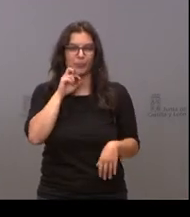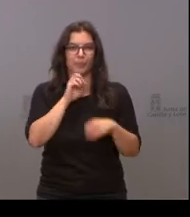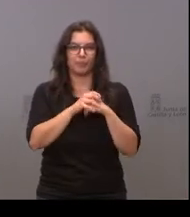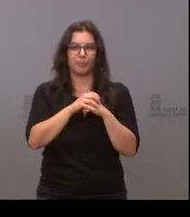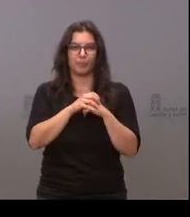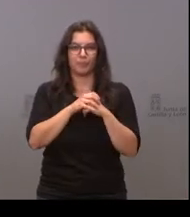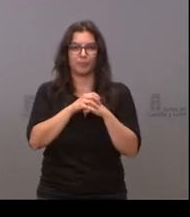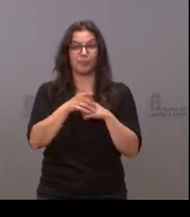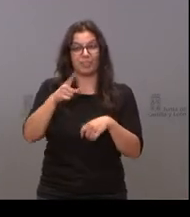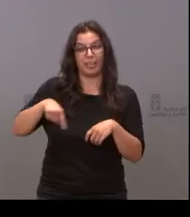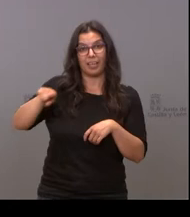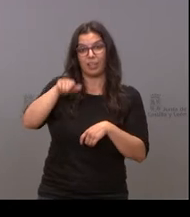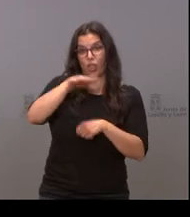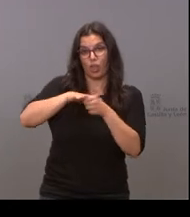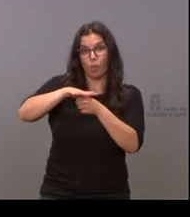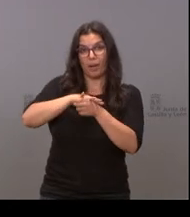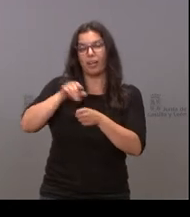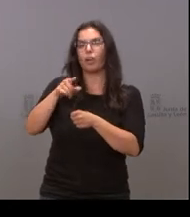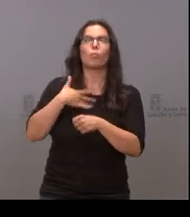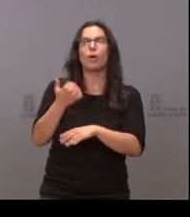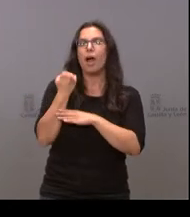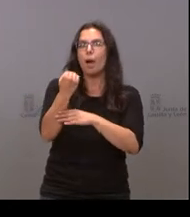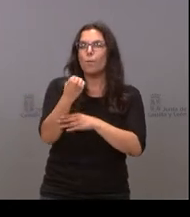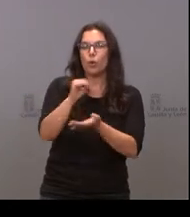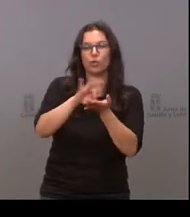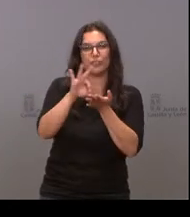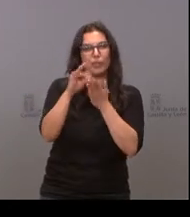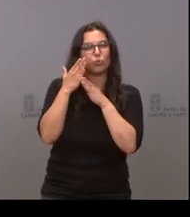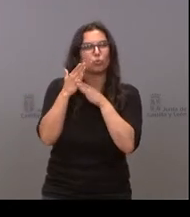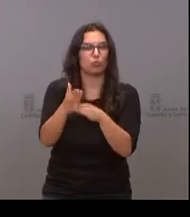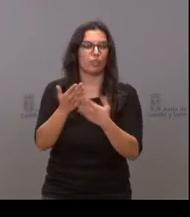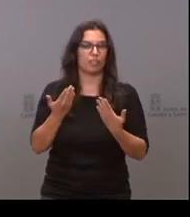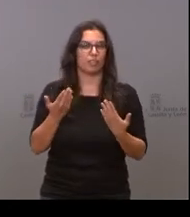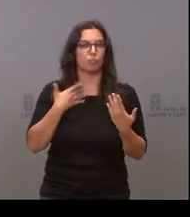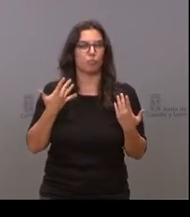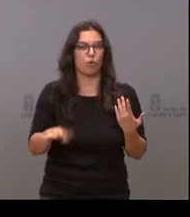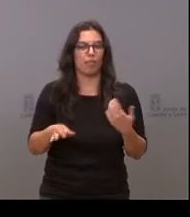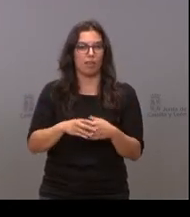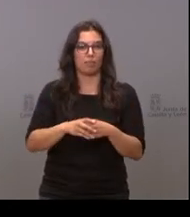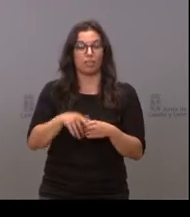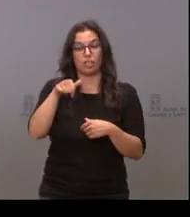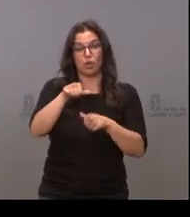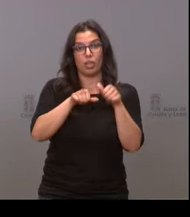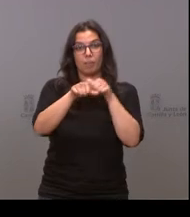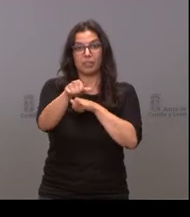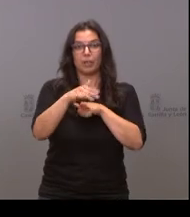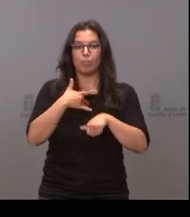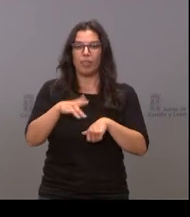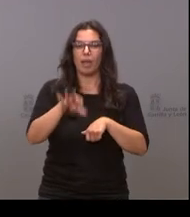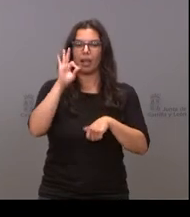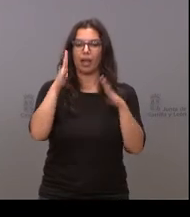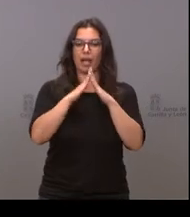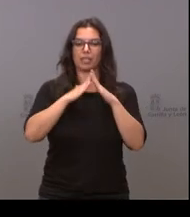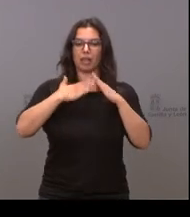ella lista nos puedan disponer de apoyos y servicios suficientes y que desde hoy puedan elegir vivir en su casa y puedan regresar